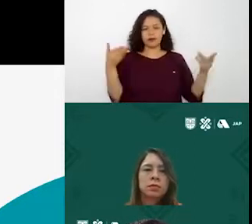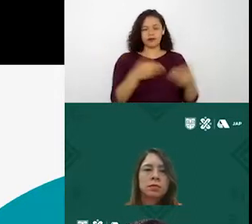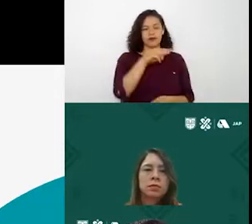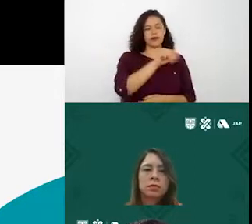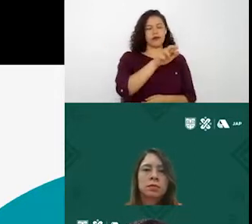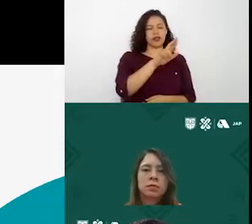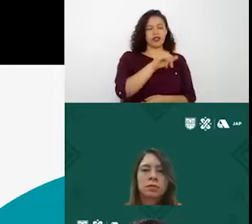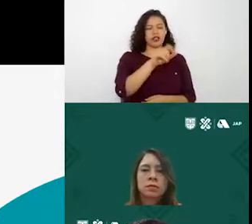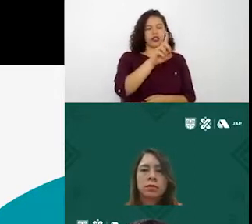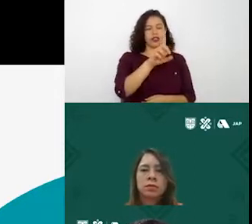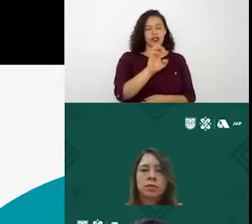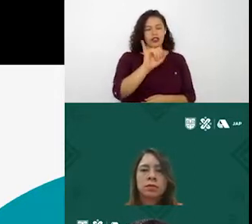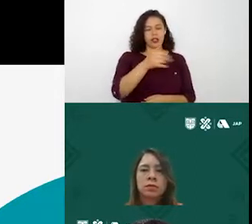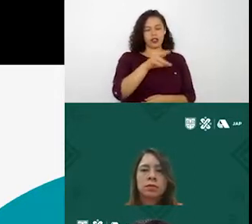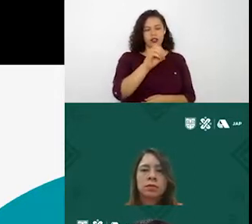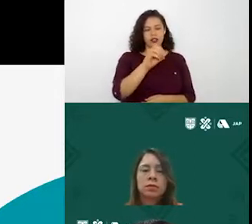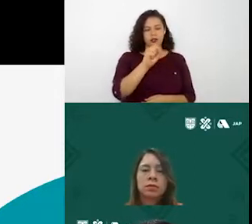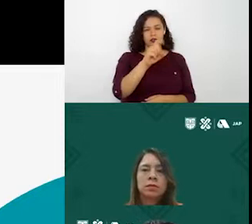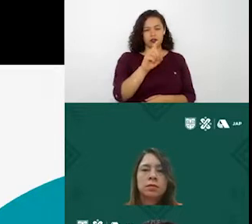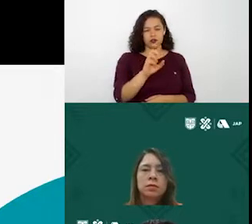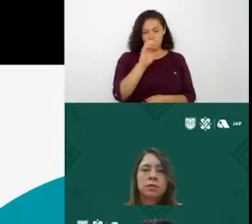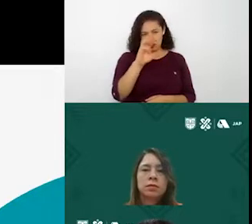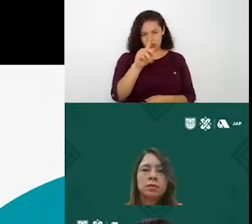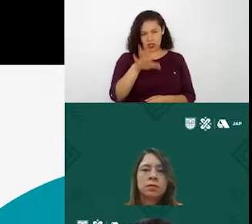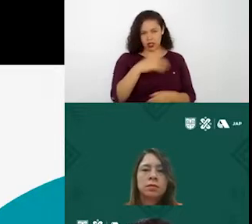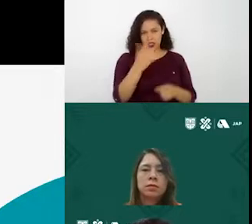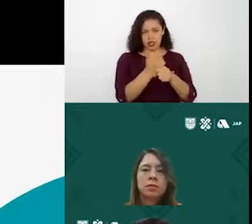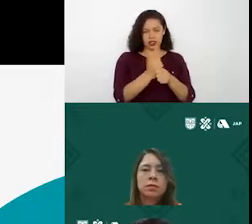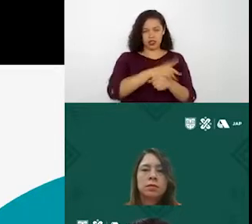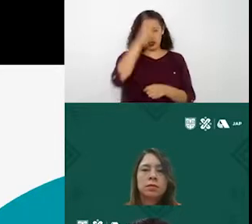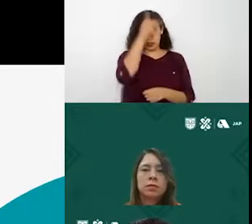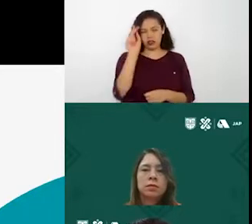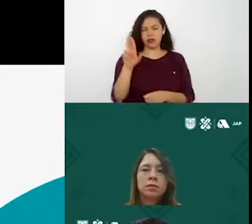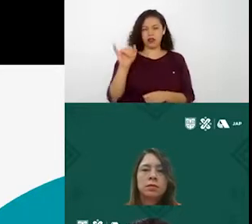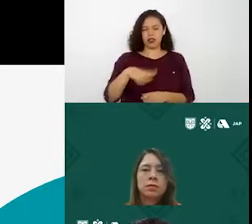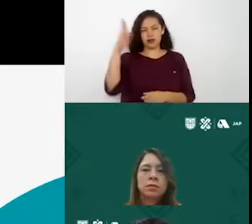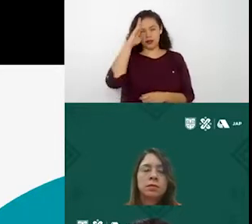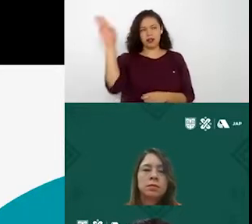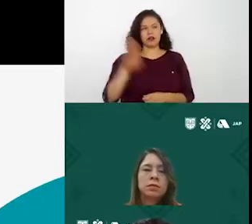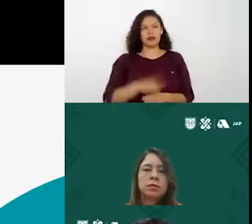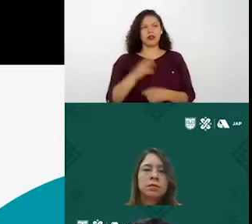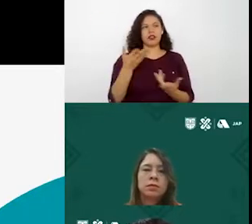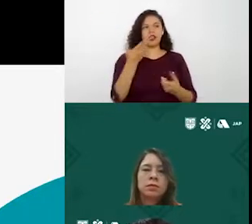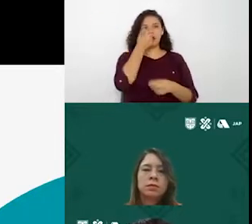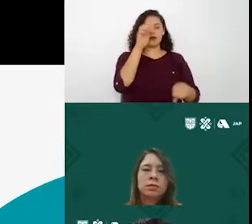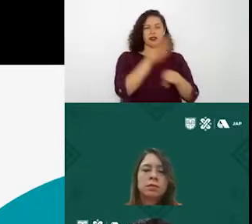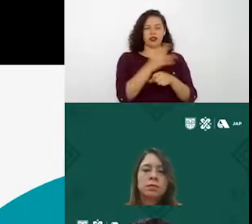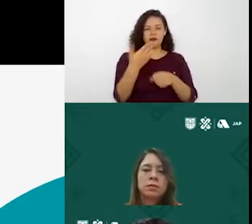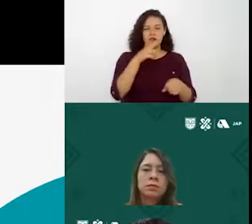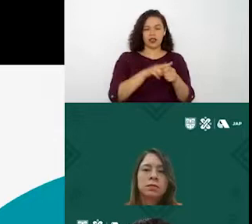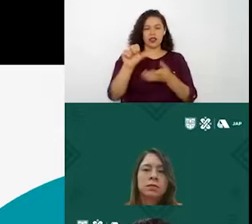Ortega López ella es licenciada en psicología por la UNAM con maestría en administración hospitalaria por el Centro